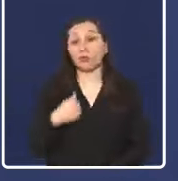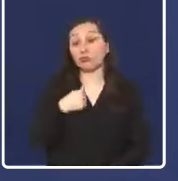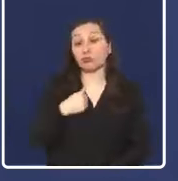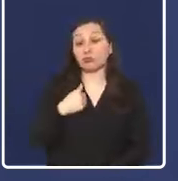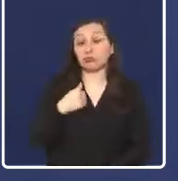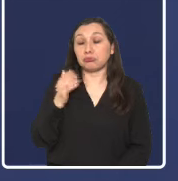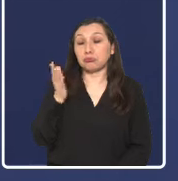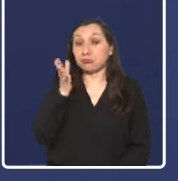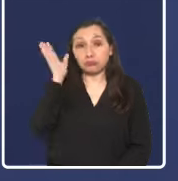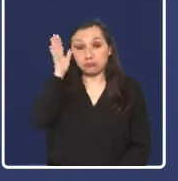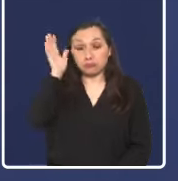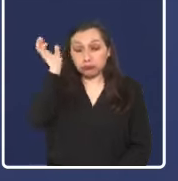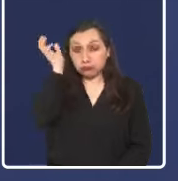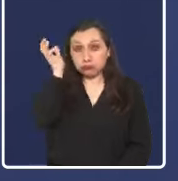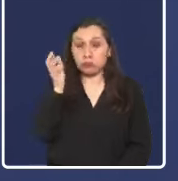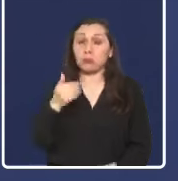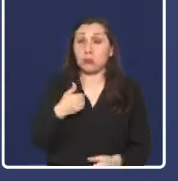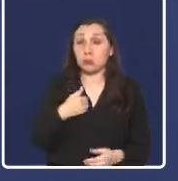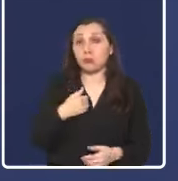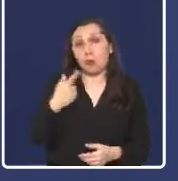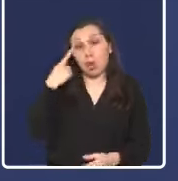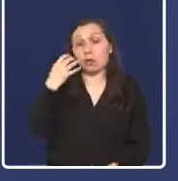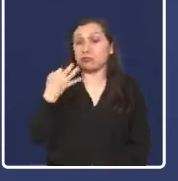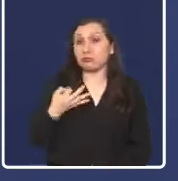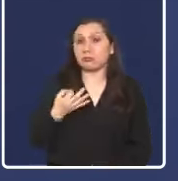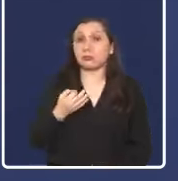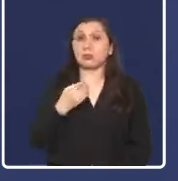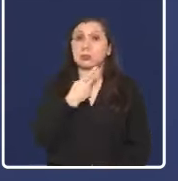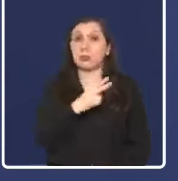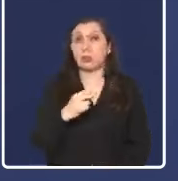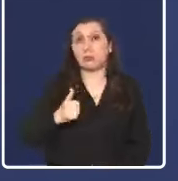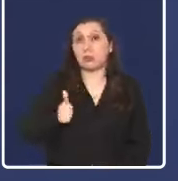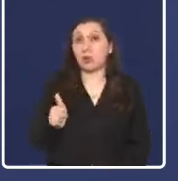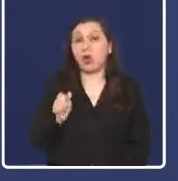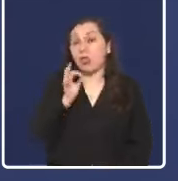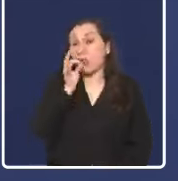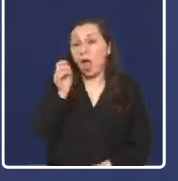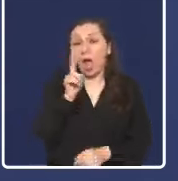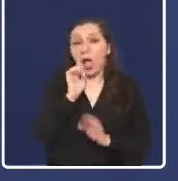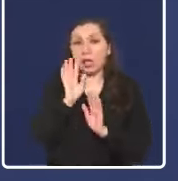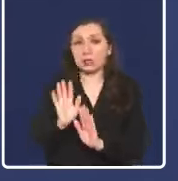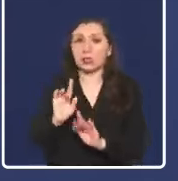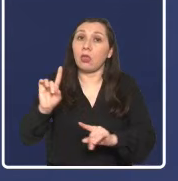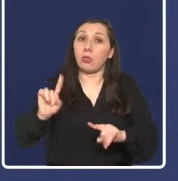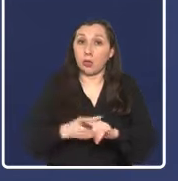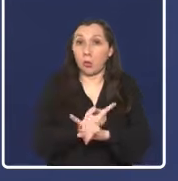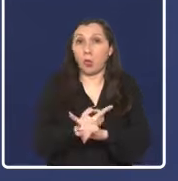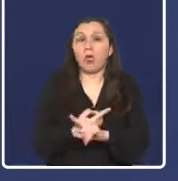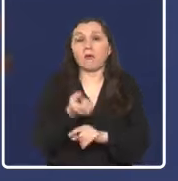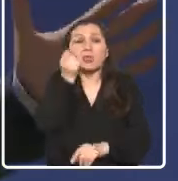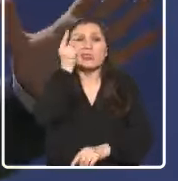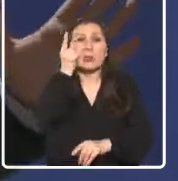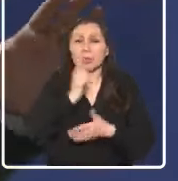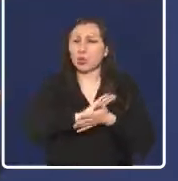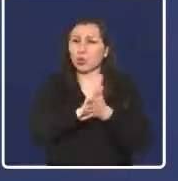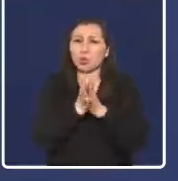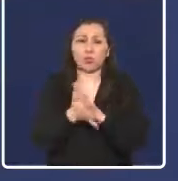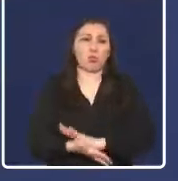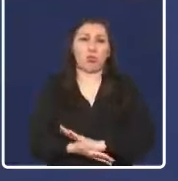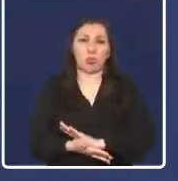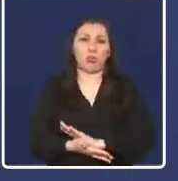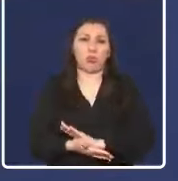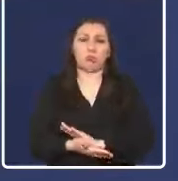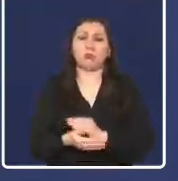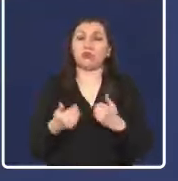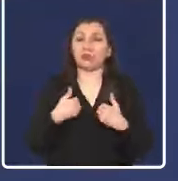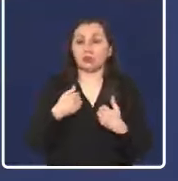tenía esa información y me parece totalmente pertinente si es que la policía así lo estima y nuevamente que se sepa absolutamente todo,